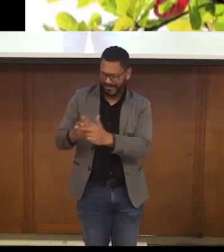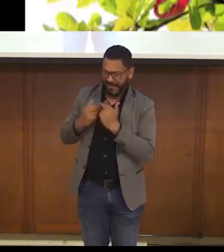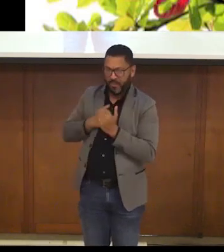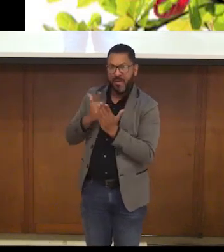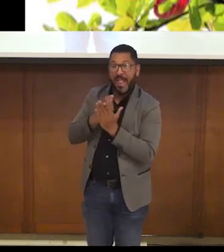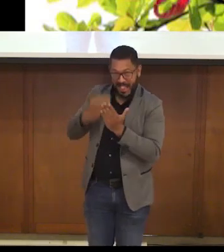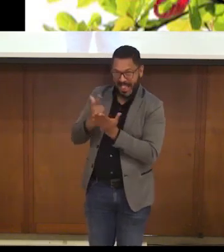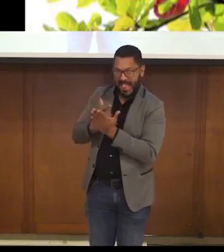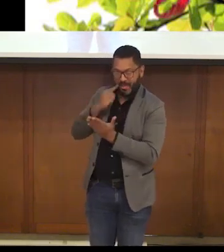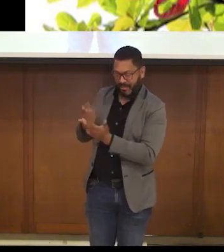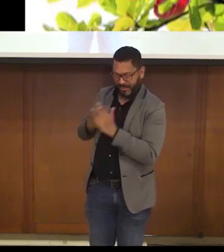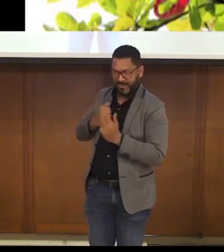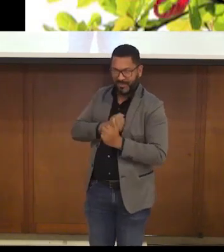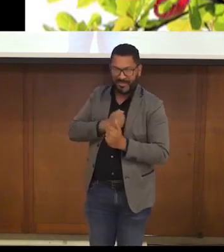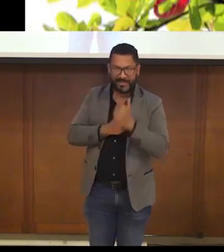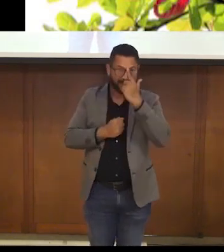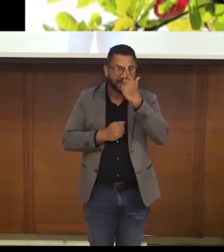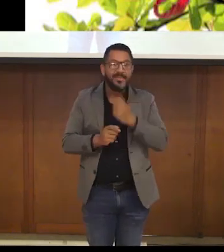Sí, me prestas un segundito.